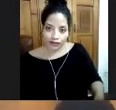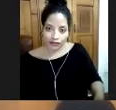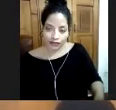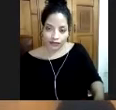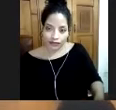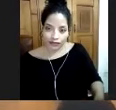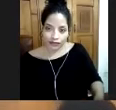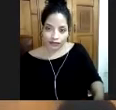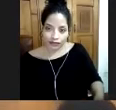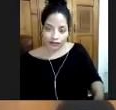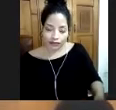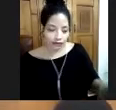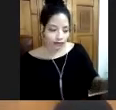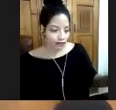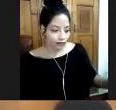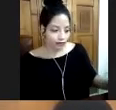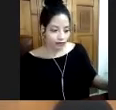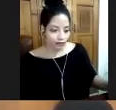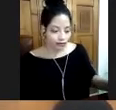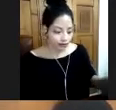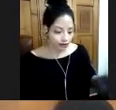nosotros observamos pues, que realmente